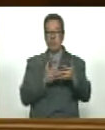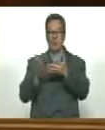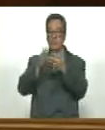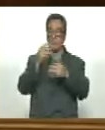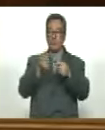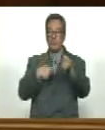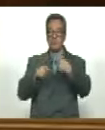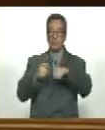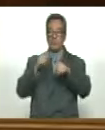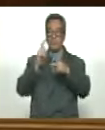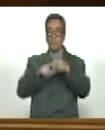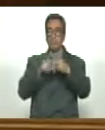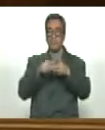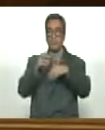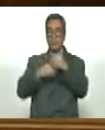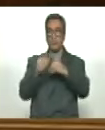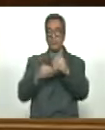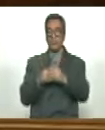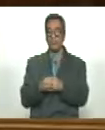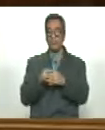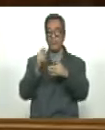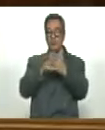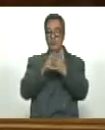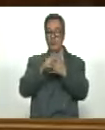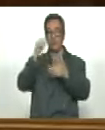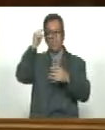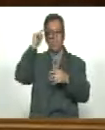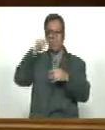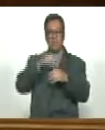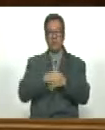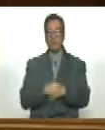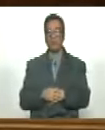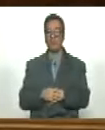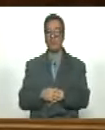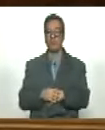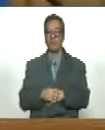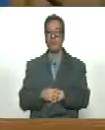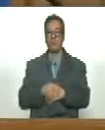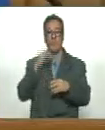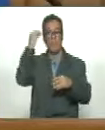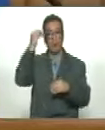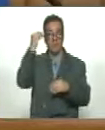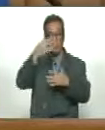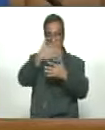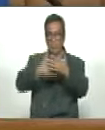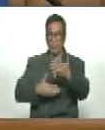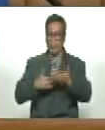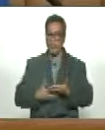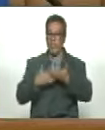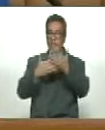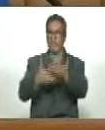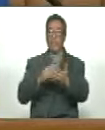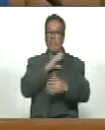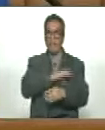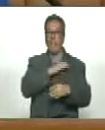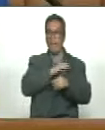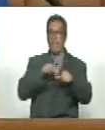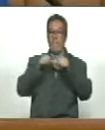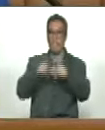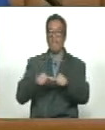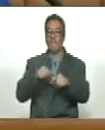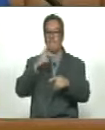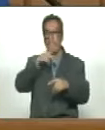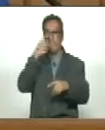realizar los trámites administrativos correspondientes. Siguiente punto del orden del día. Considerar el informe presentado por la Comisión